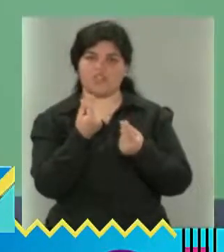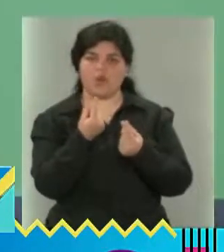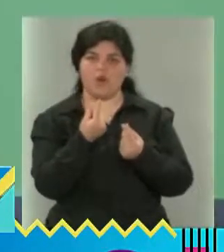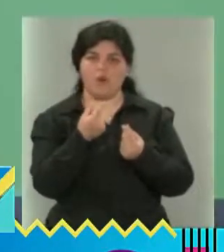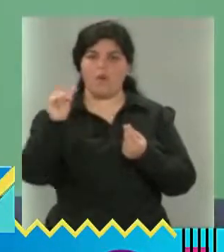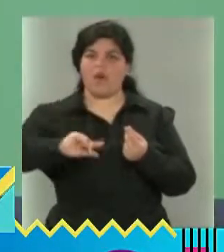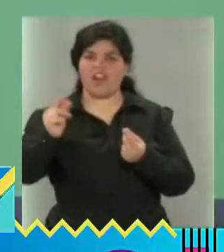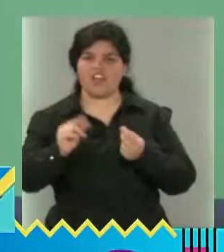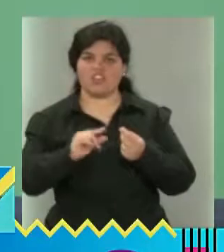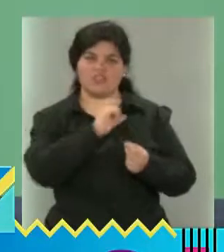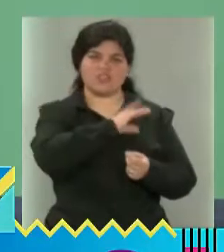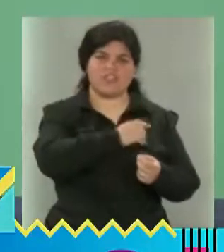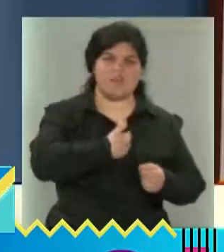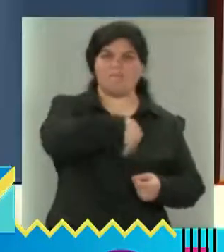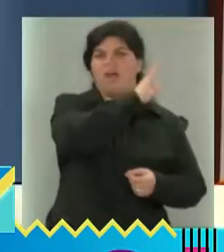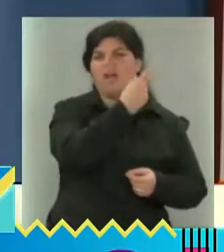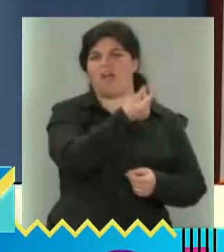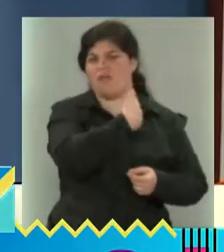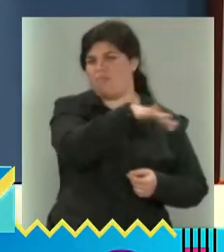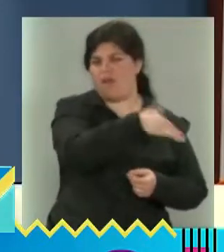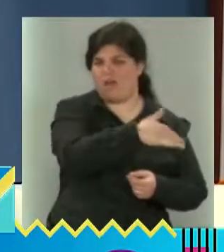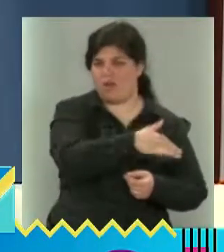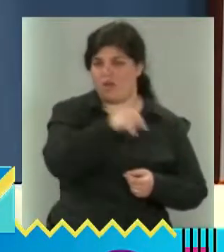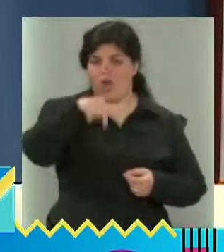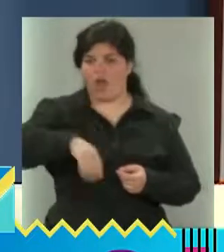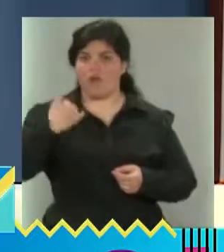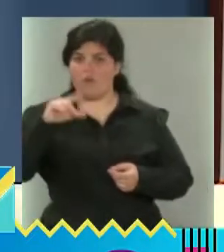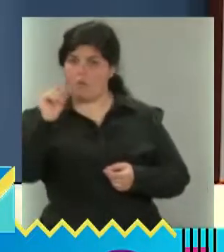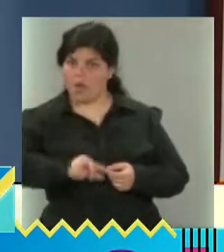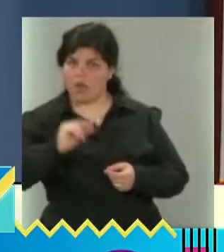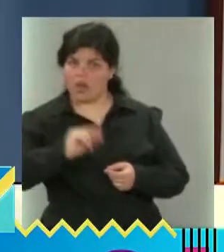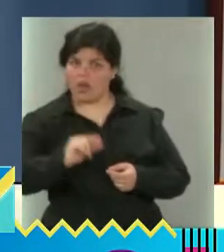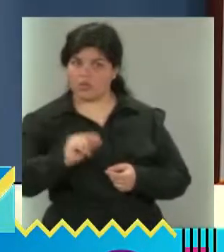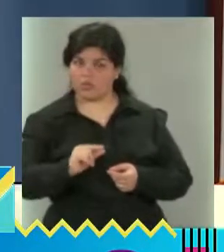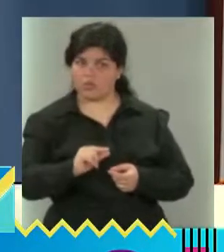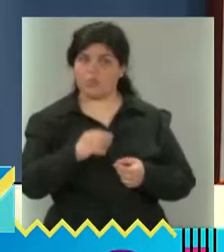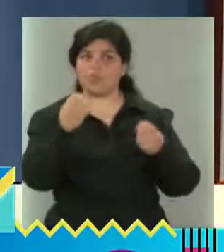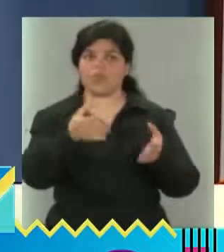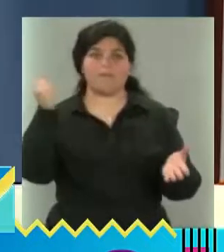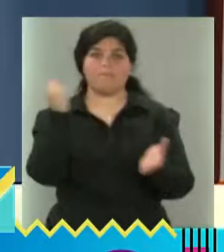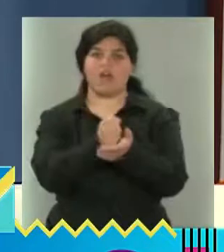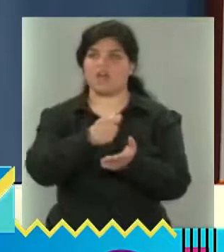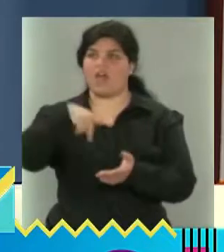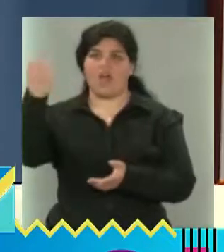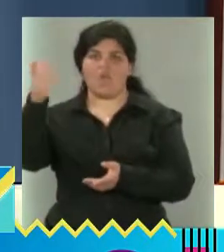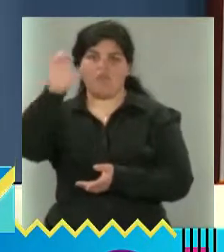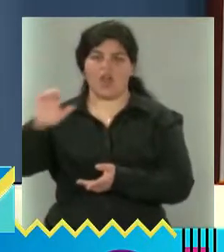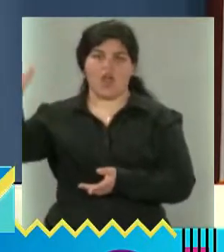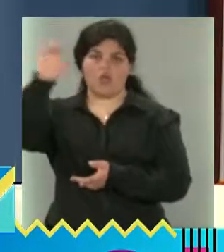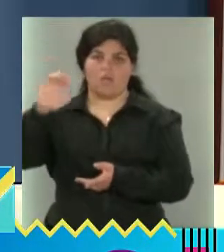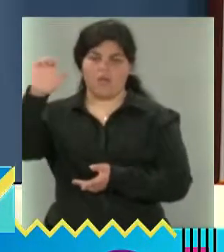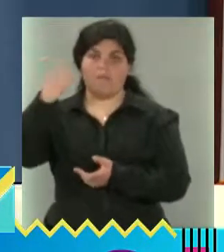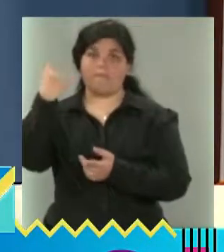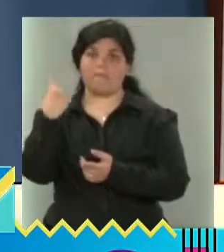pero porque en el mercado internacional los precios están más bien elevados por la mala cosecha de Europa. Pero cuando volvamos a los precios normales del